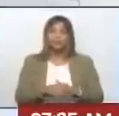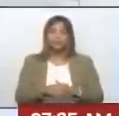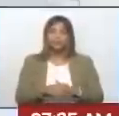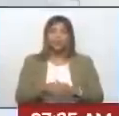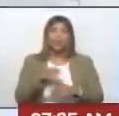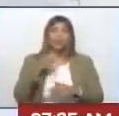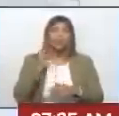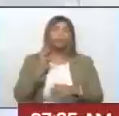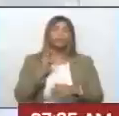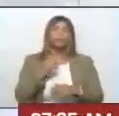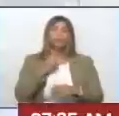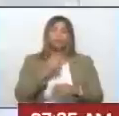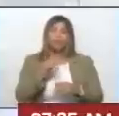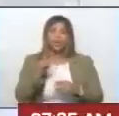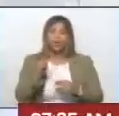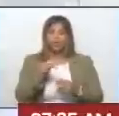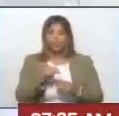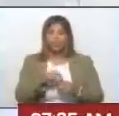instituto, y sacó